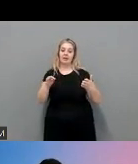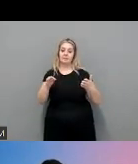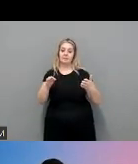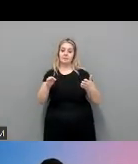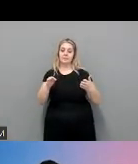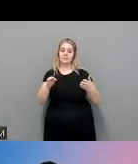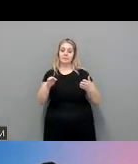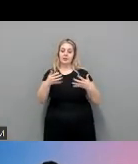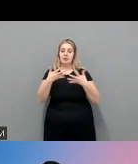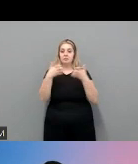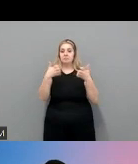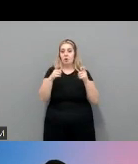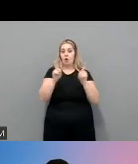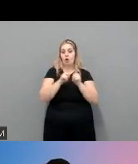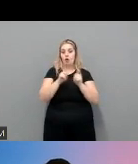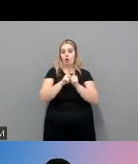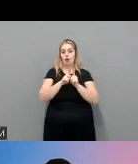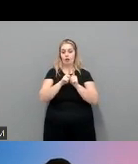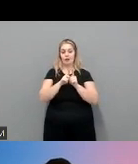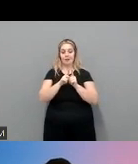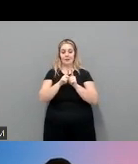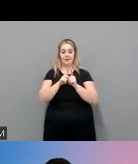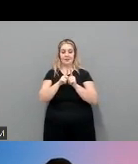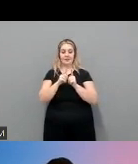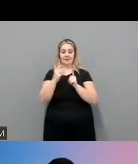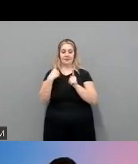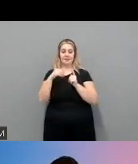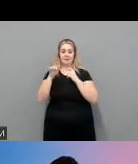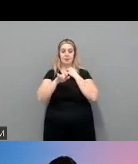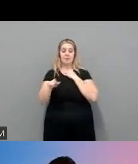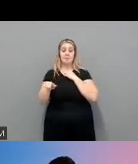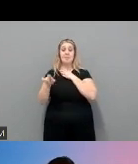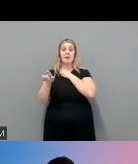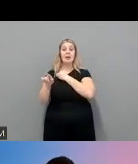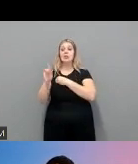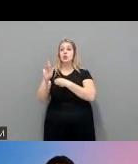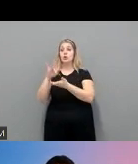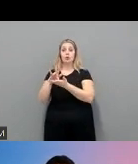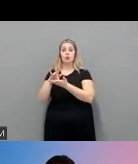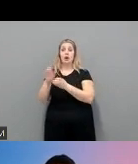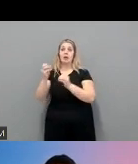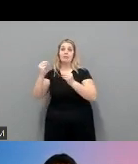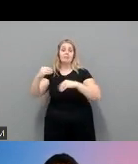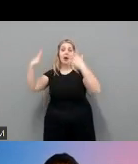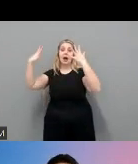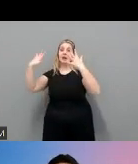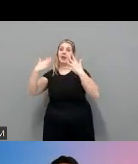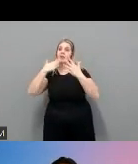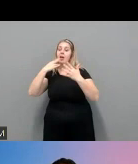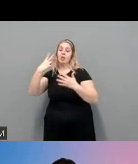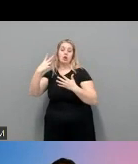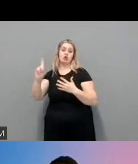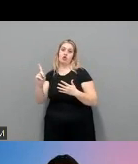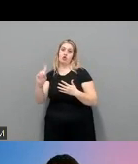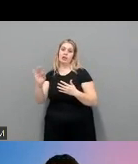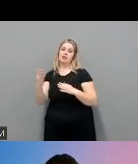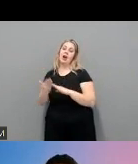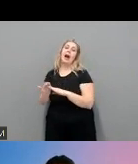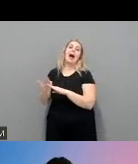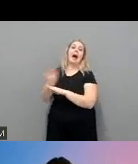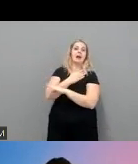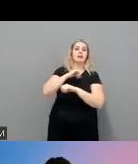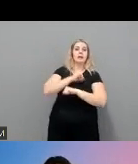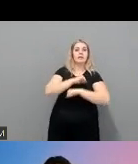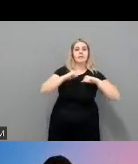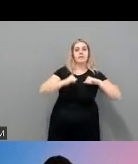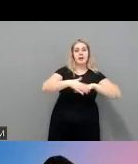pequeños relatos, ¿no?, y narrativas de las personas, pero eso no sucede mágicamente a los 2 años. Eso está sustentado